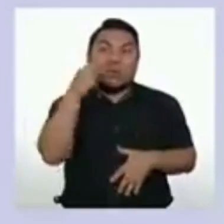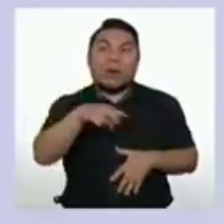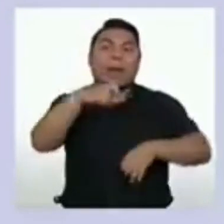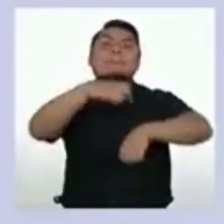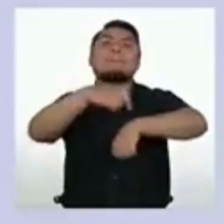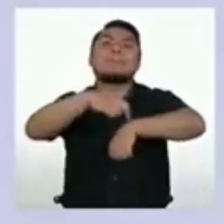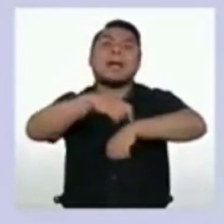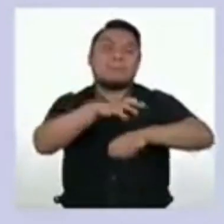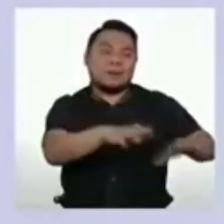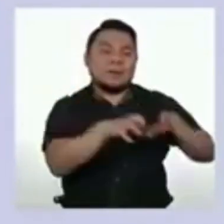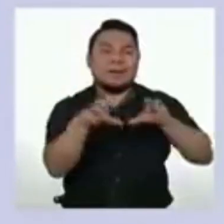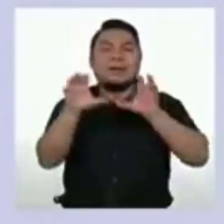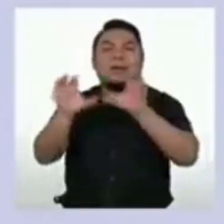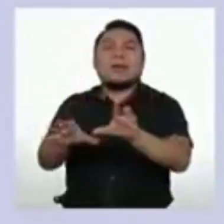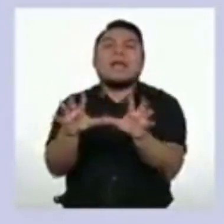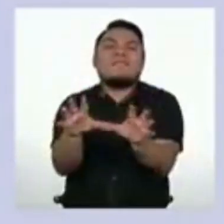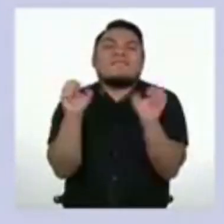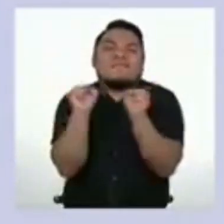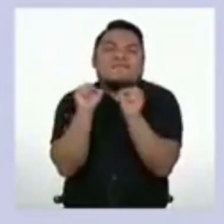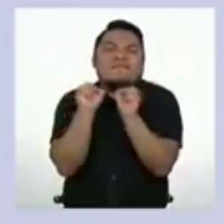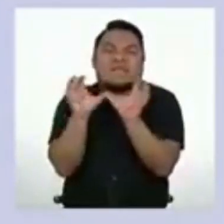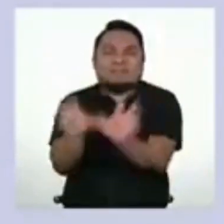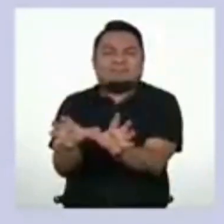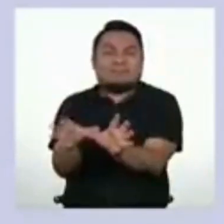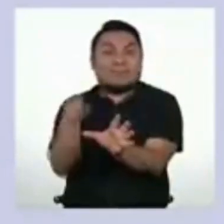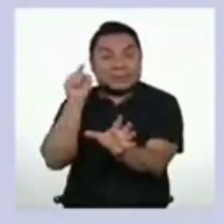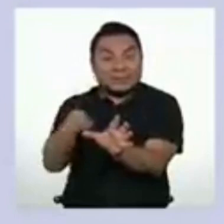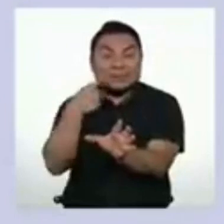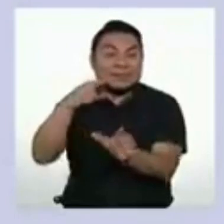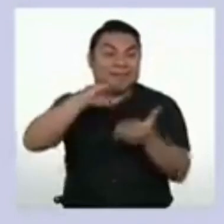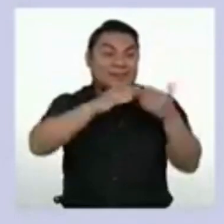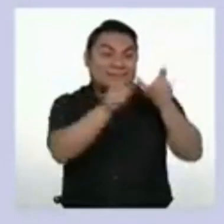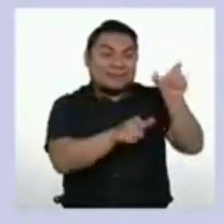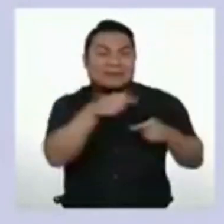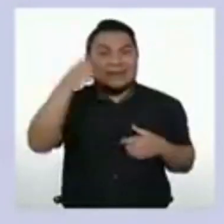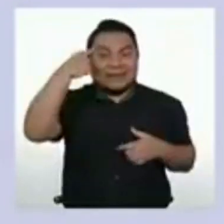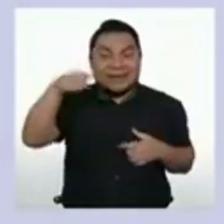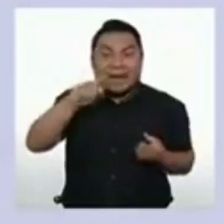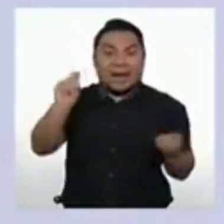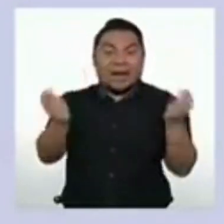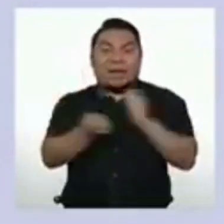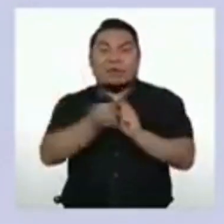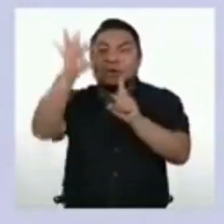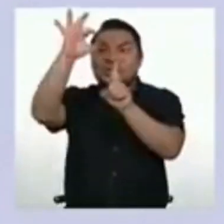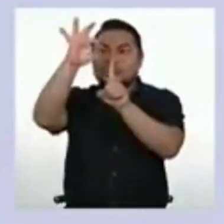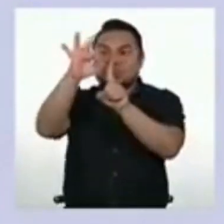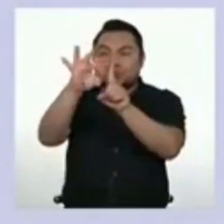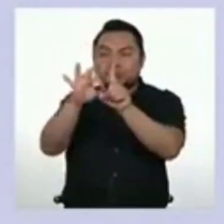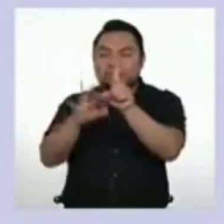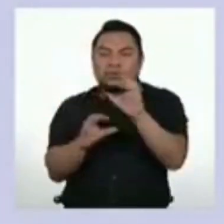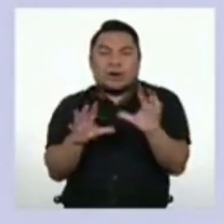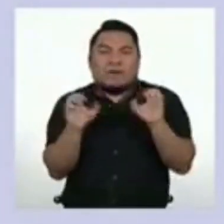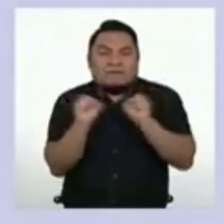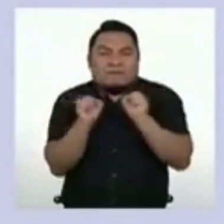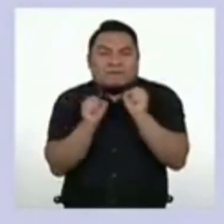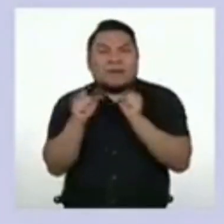son expuestas durante 4 días a las heladas. Las comunidades andinas aprovechan el cambio de temperaturas tan extremo